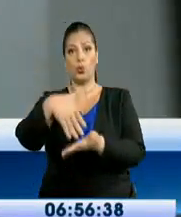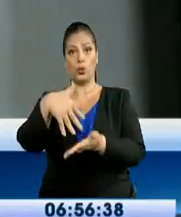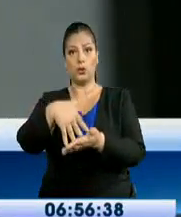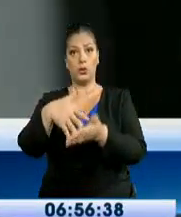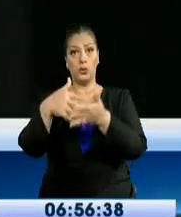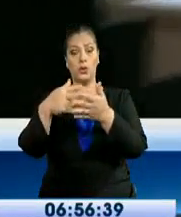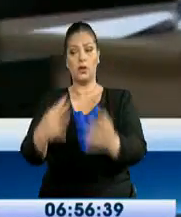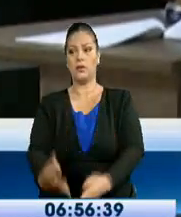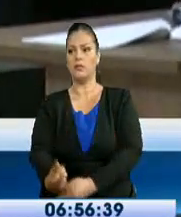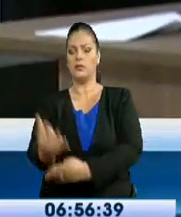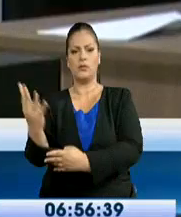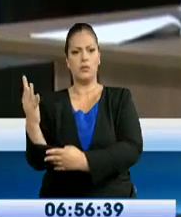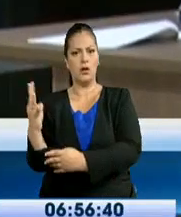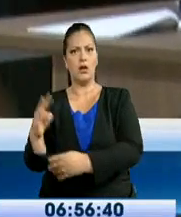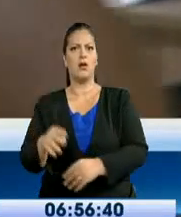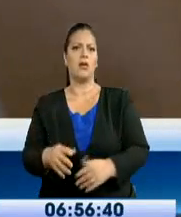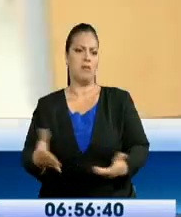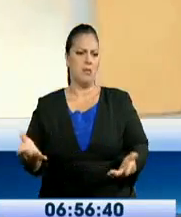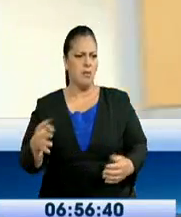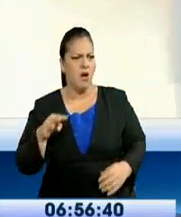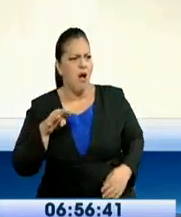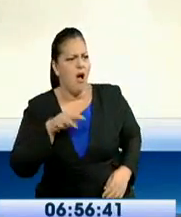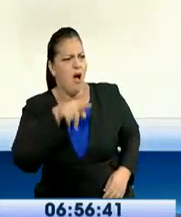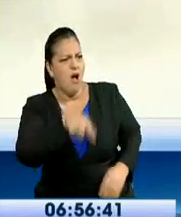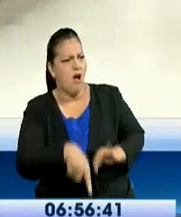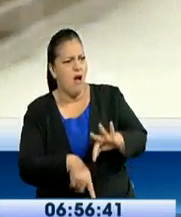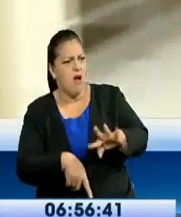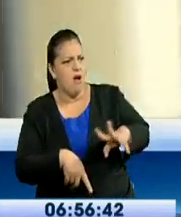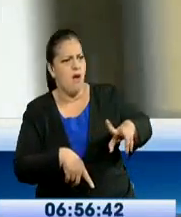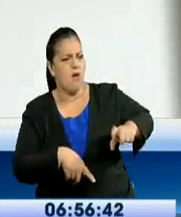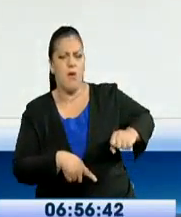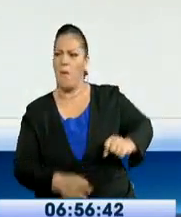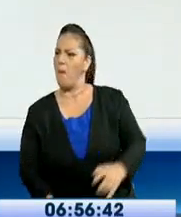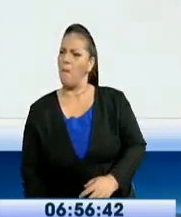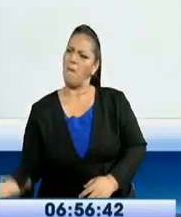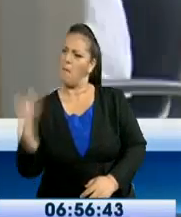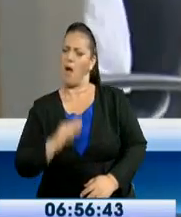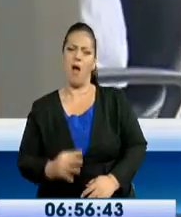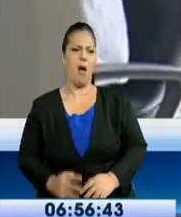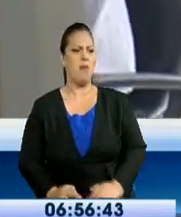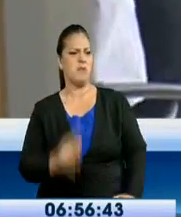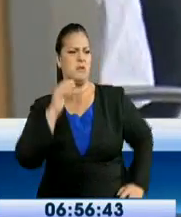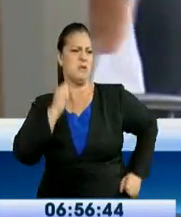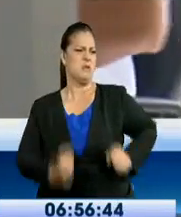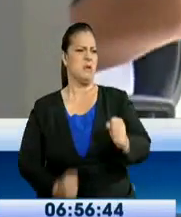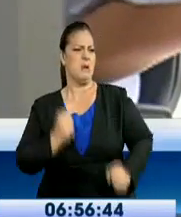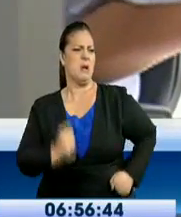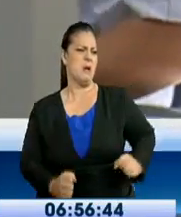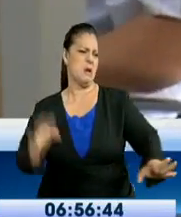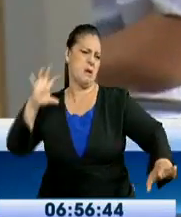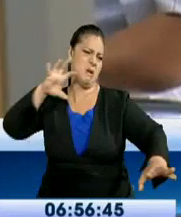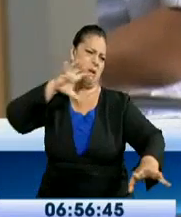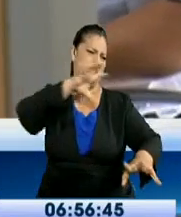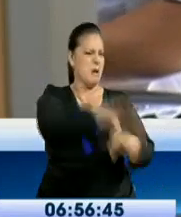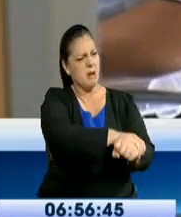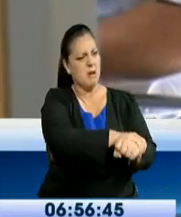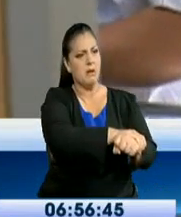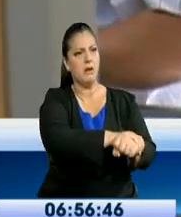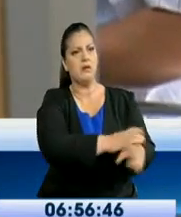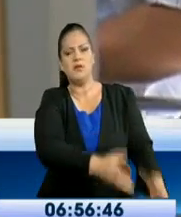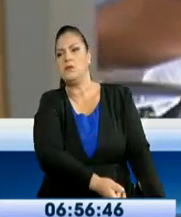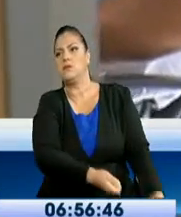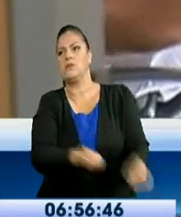sector ayudaron a atrapar al agresor, quien fue puesto en manos de la fiscalía. Indican que el sujeto tenía